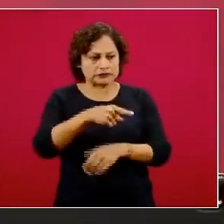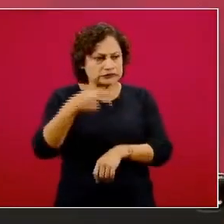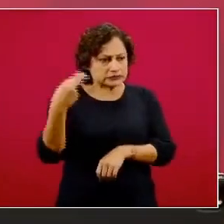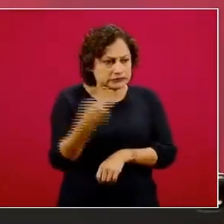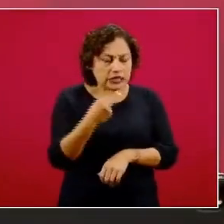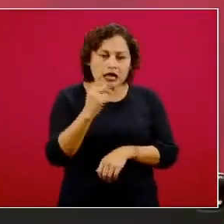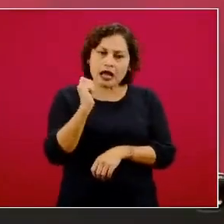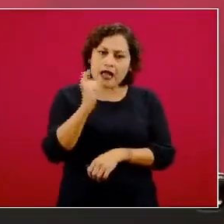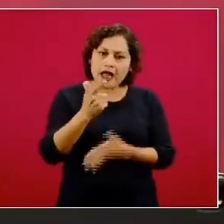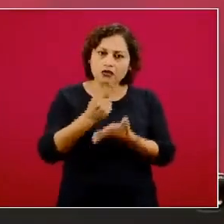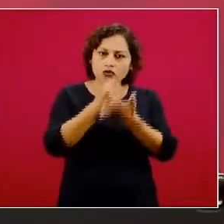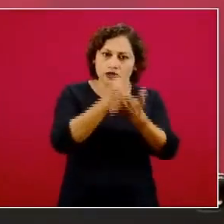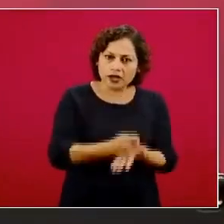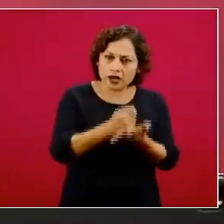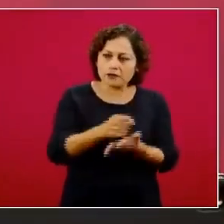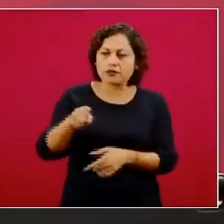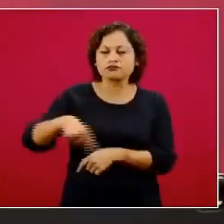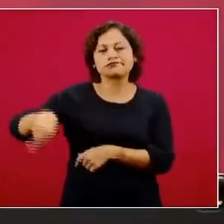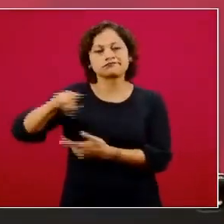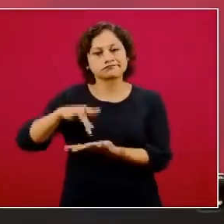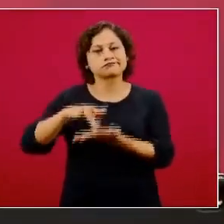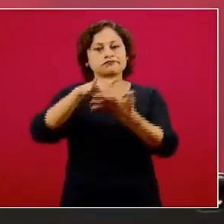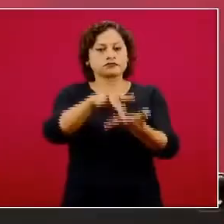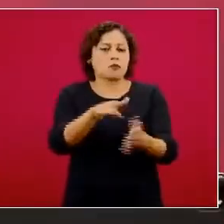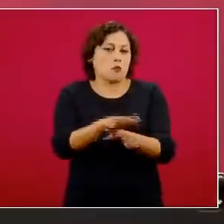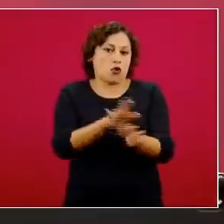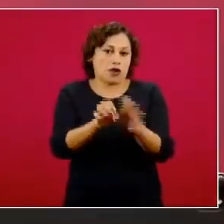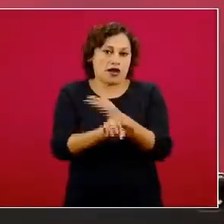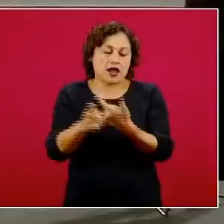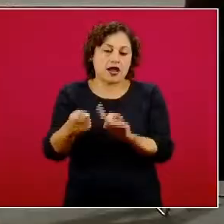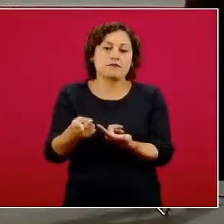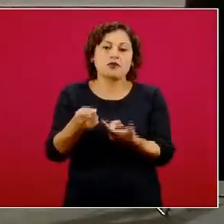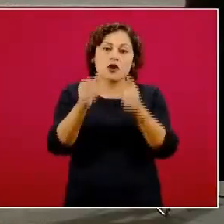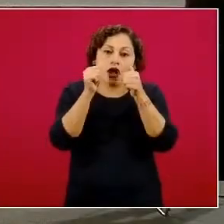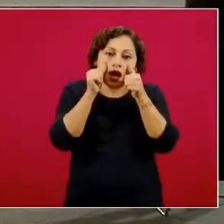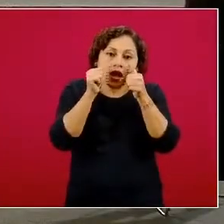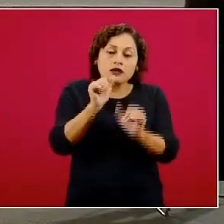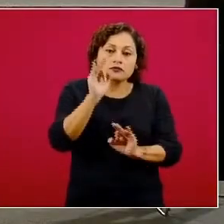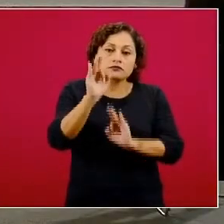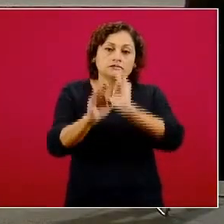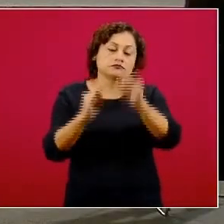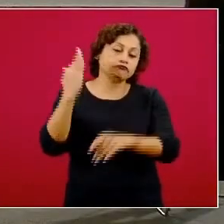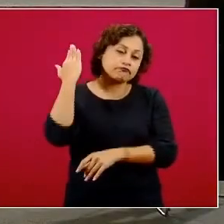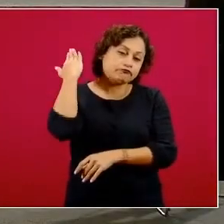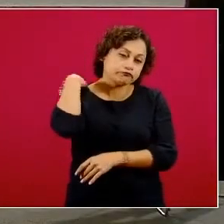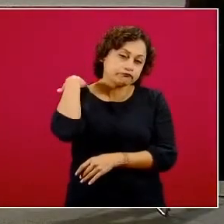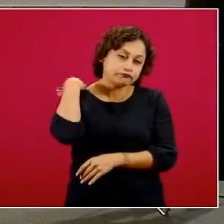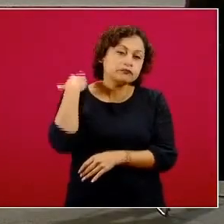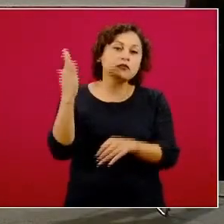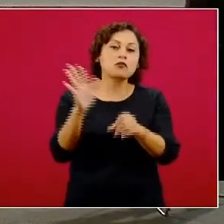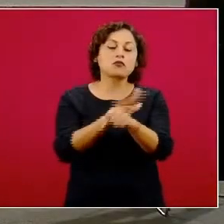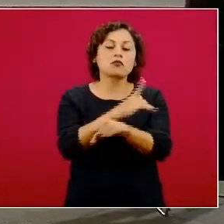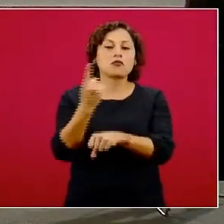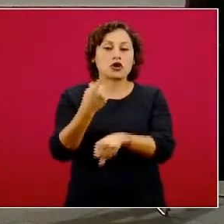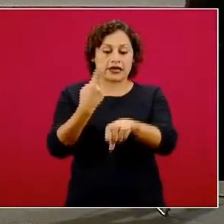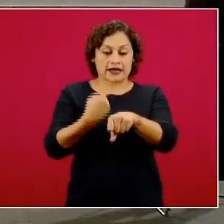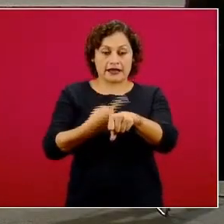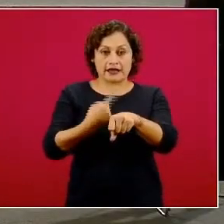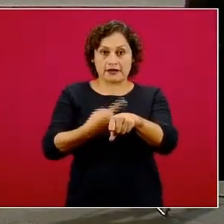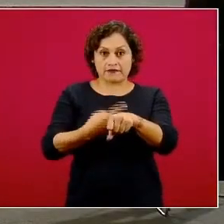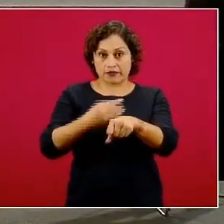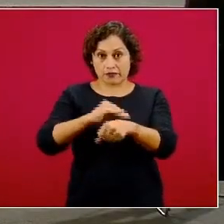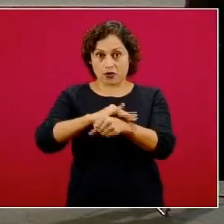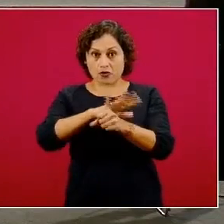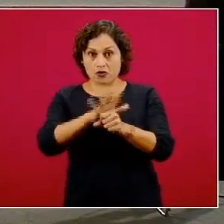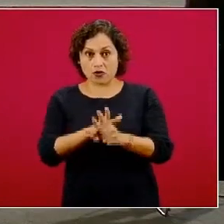que más se requiere son la terapia pulmonar. Las secuelas pulmonares que deja este virus